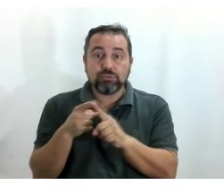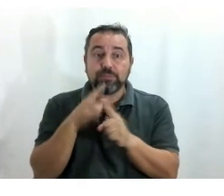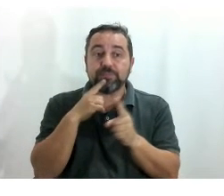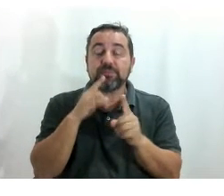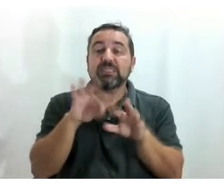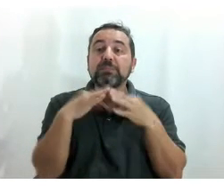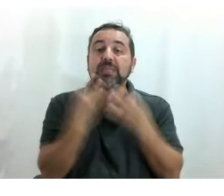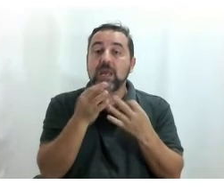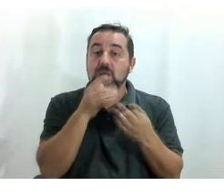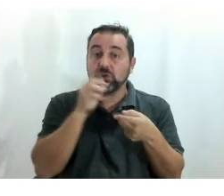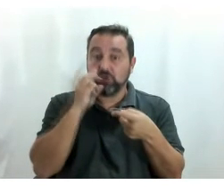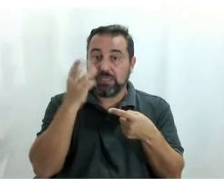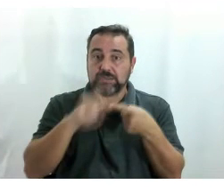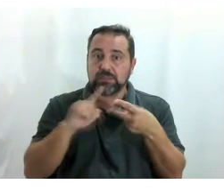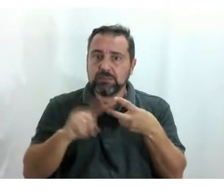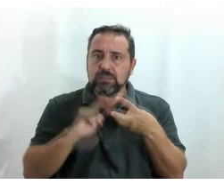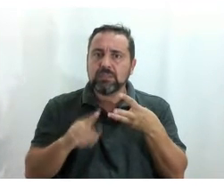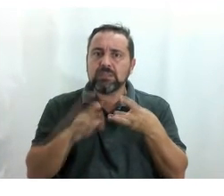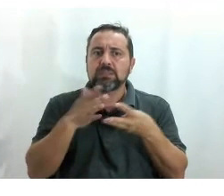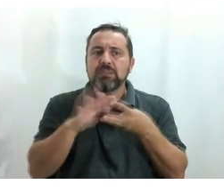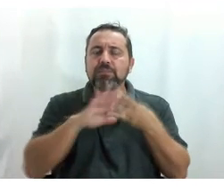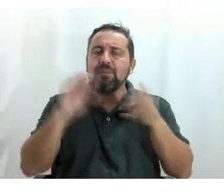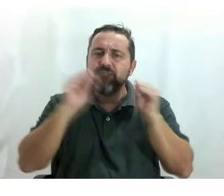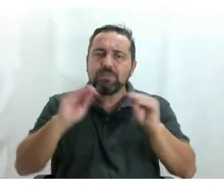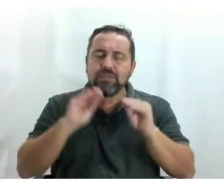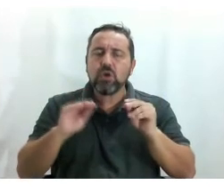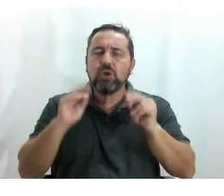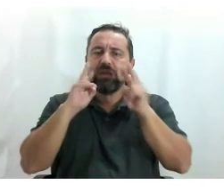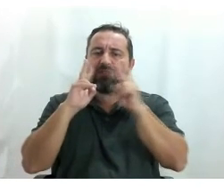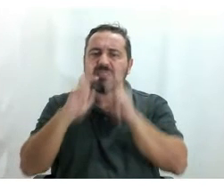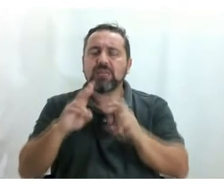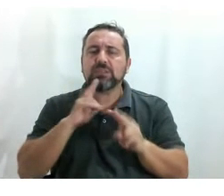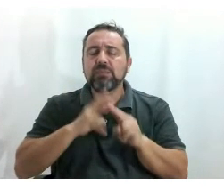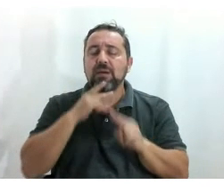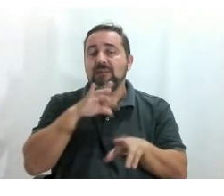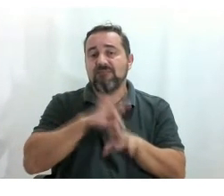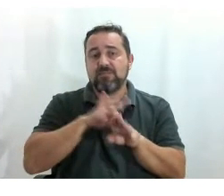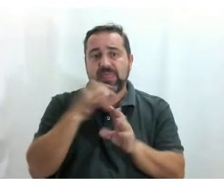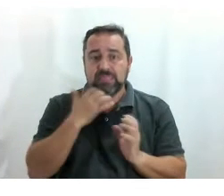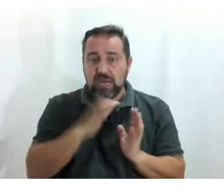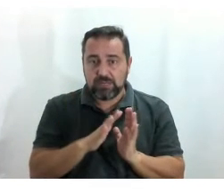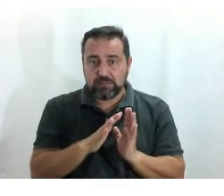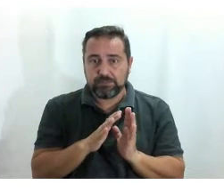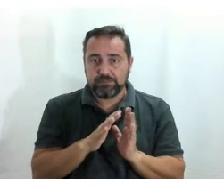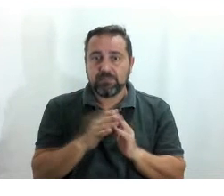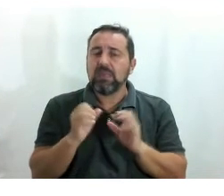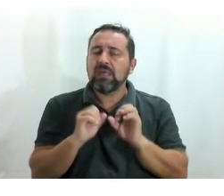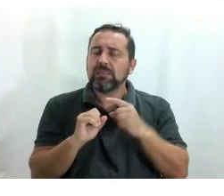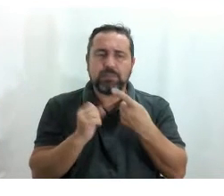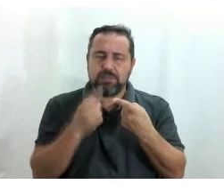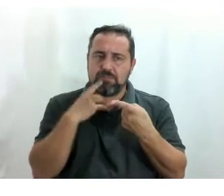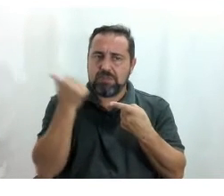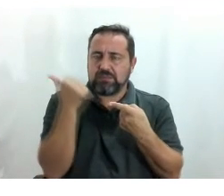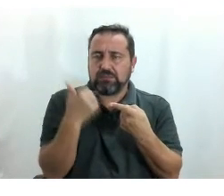pues, es ofrecer la formación sobre investigación en enfermedades raras de primera mano y acercarlo lo